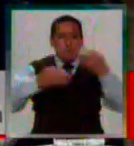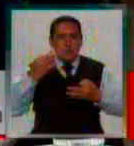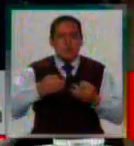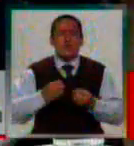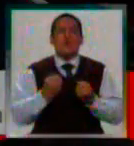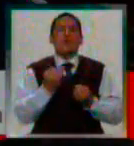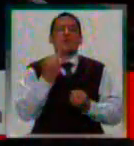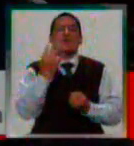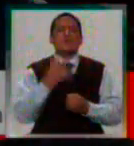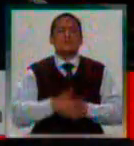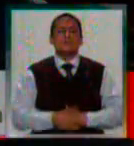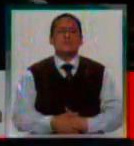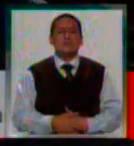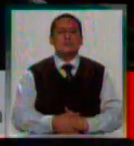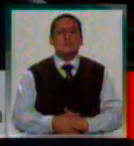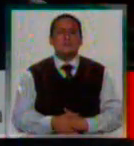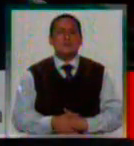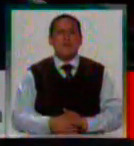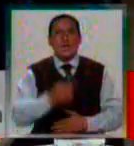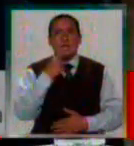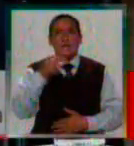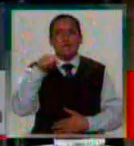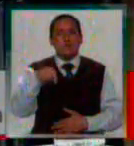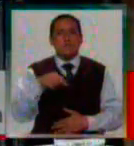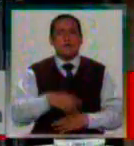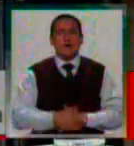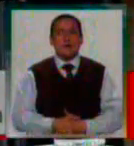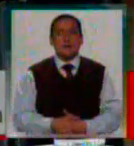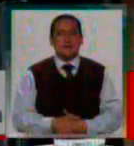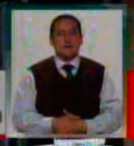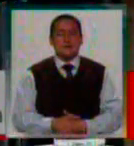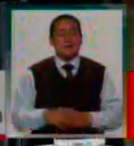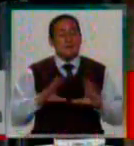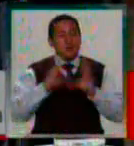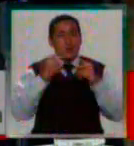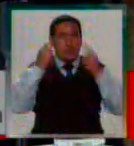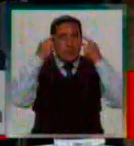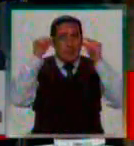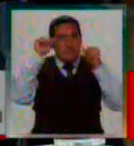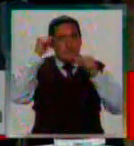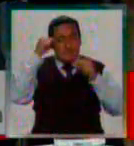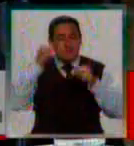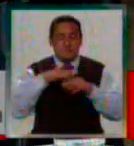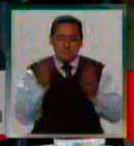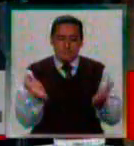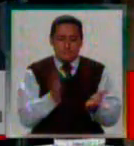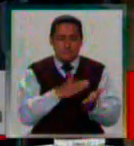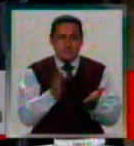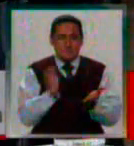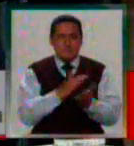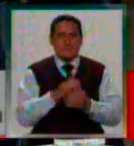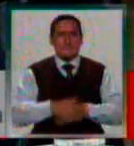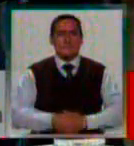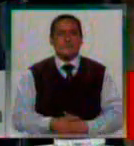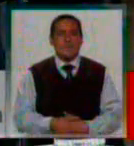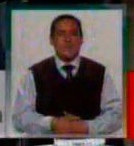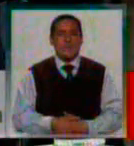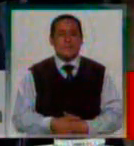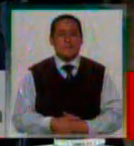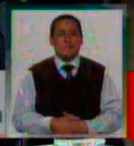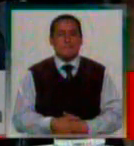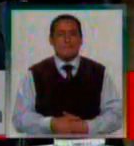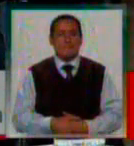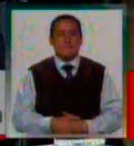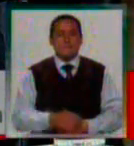anuncio cuánto cuesta eso eso está no todas no todas tengo acá pero eh lo